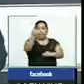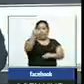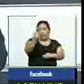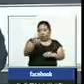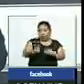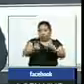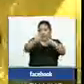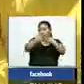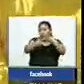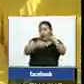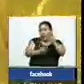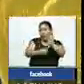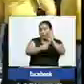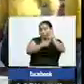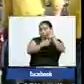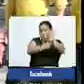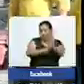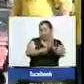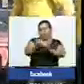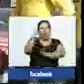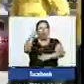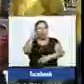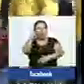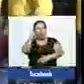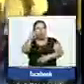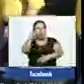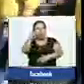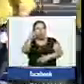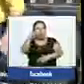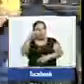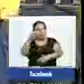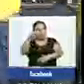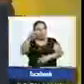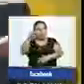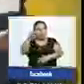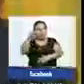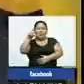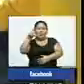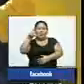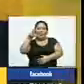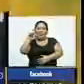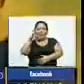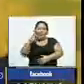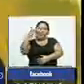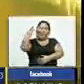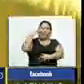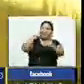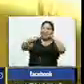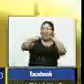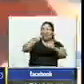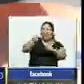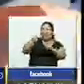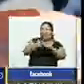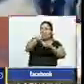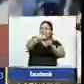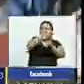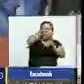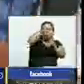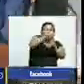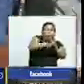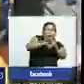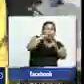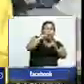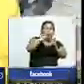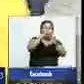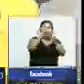legal de los exfuncionarios Mauricio Ramírez Landaverde, quien fue ministro de Justicia, y Marco Tulio Lima, quien fue director de centros penales, presentó ante el